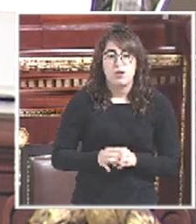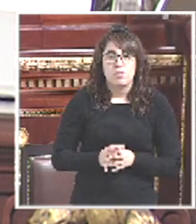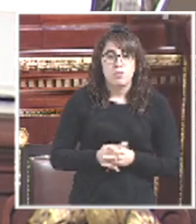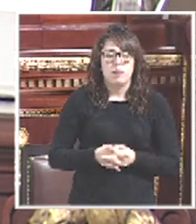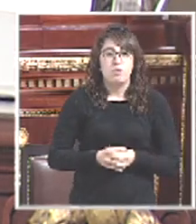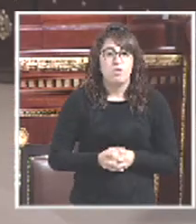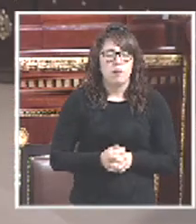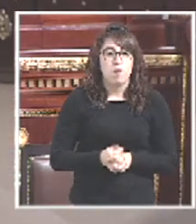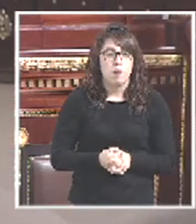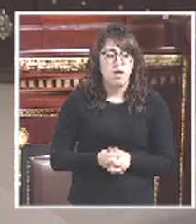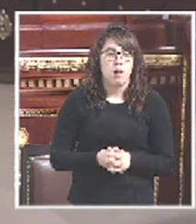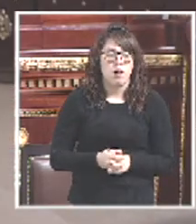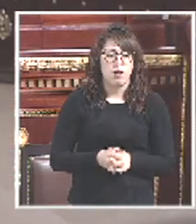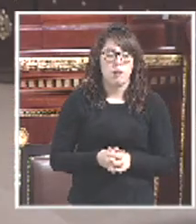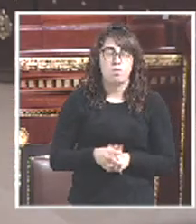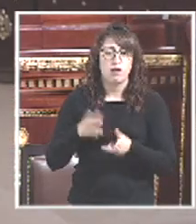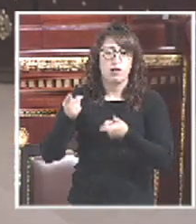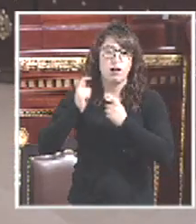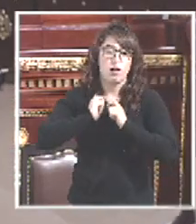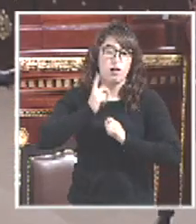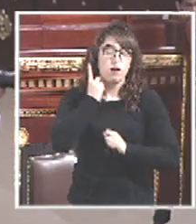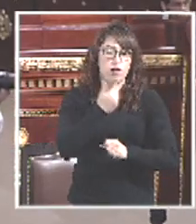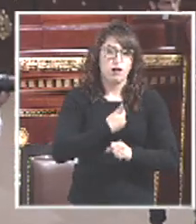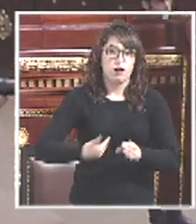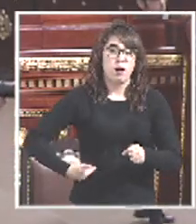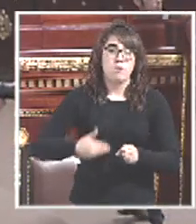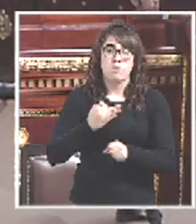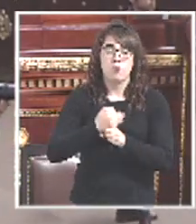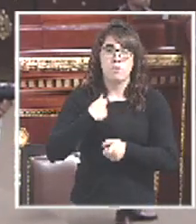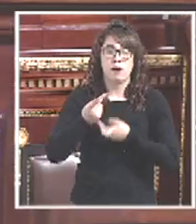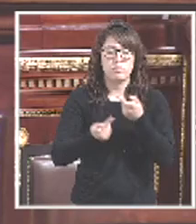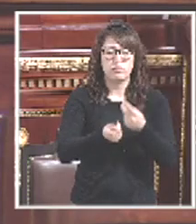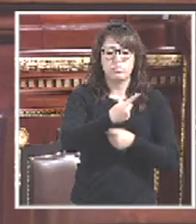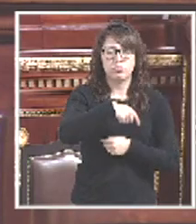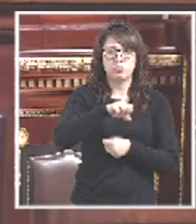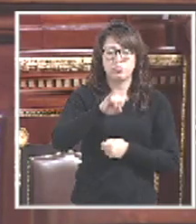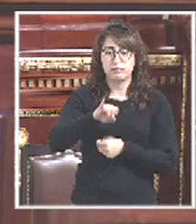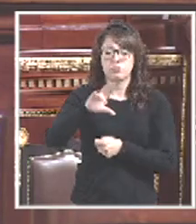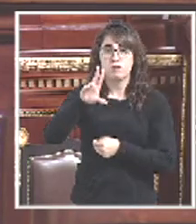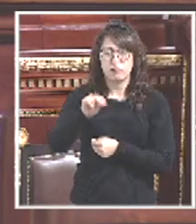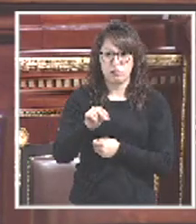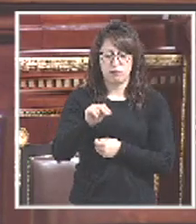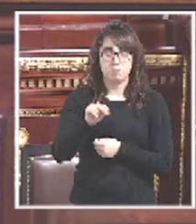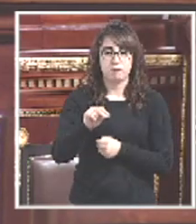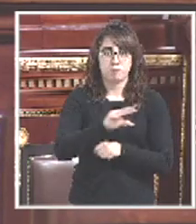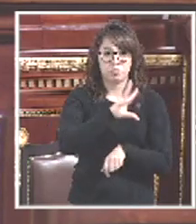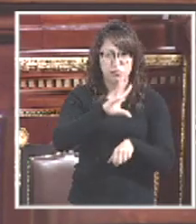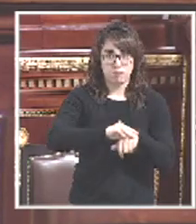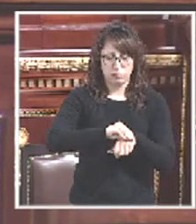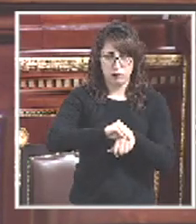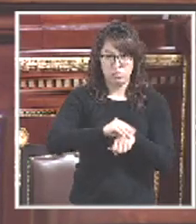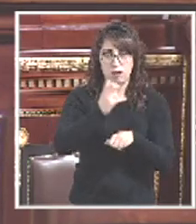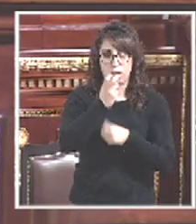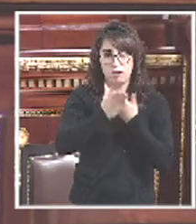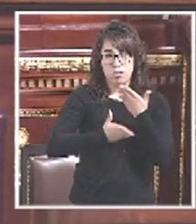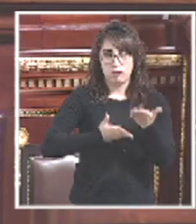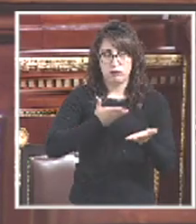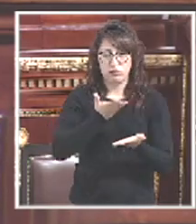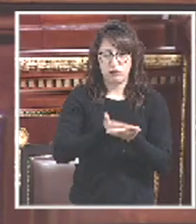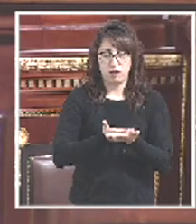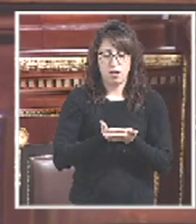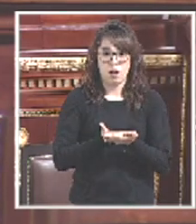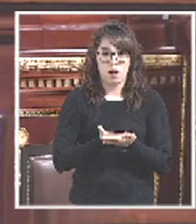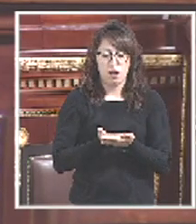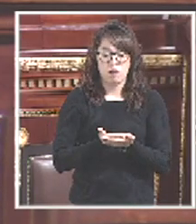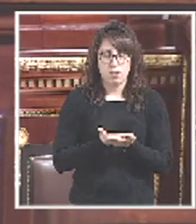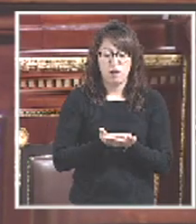obvia resolución. Por instrucciones de la Presidencia, en votación económica se consulta a la Comisión Permanente si la propuesta de referencia se considera urgente y